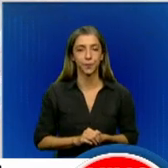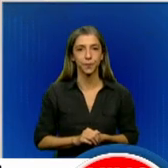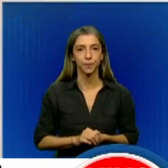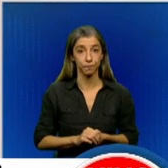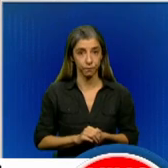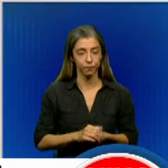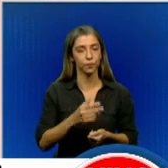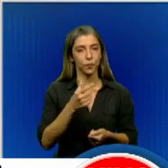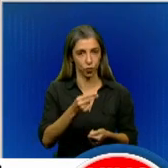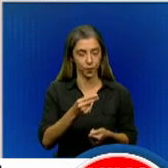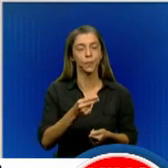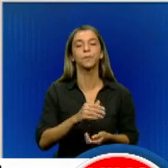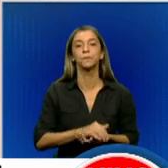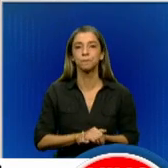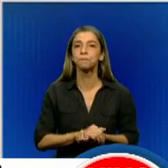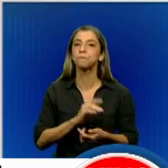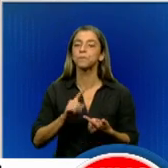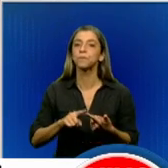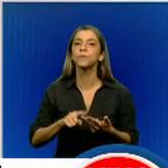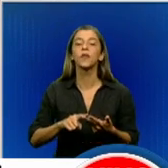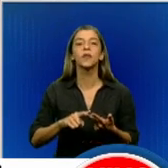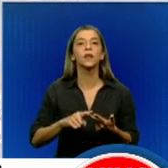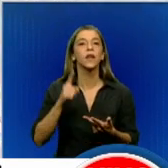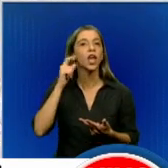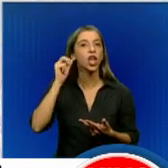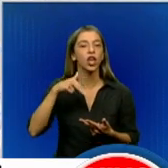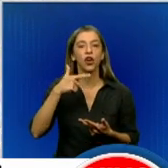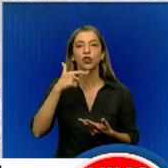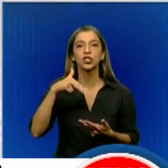negativo y con santiago nicolás